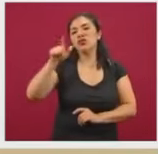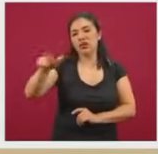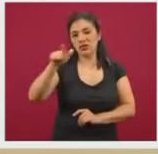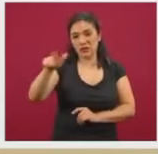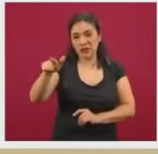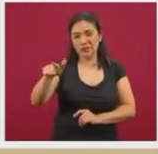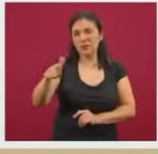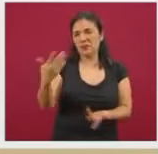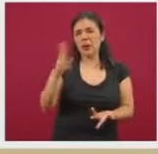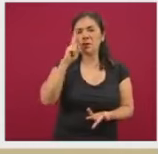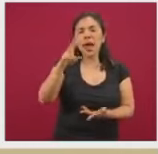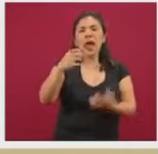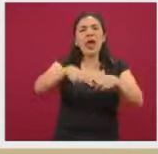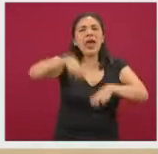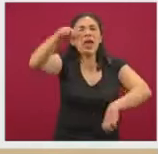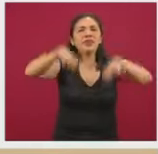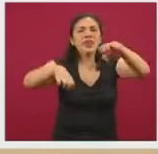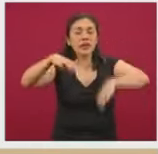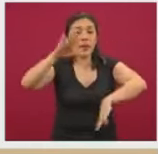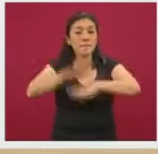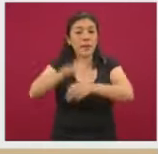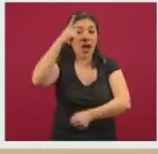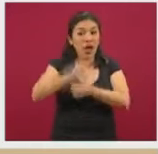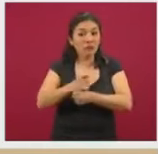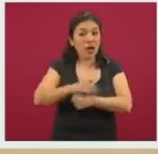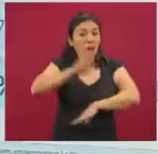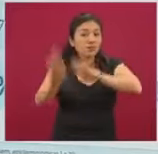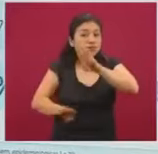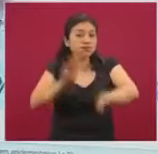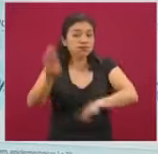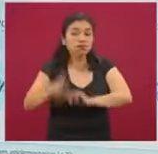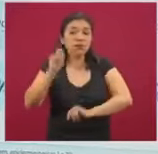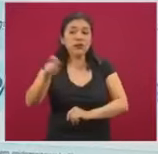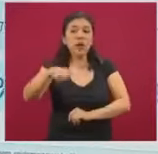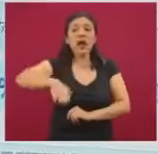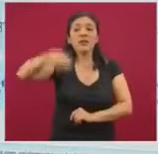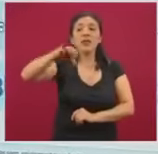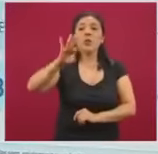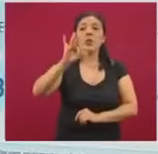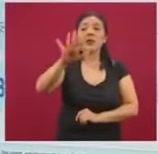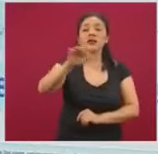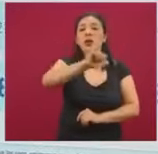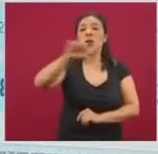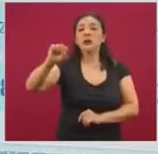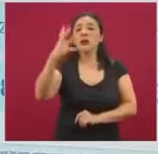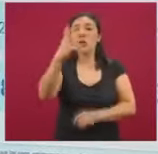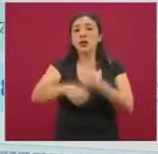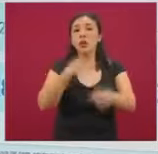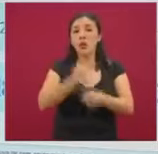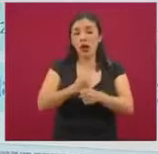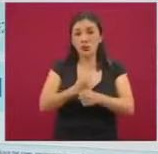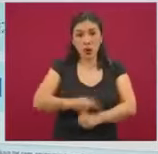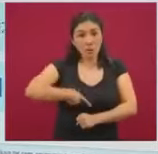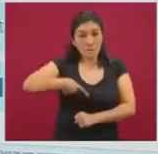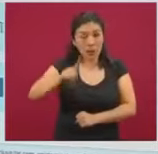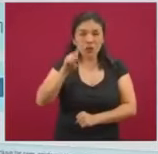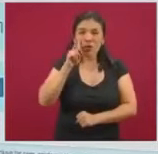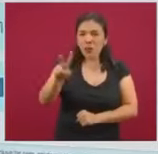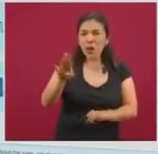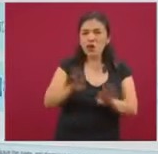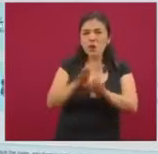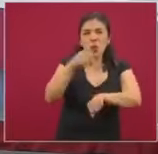63.117. Y cuando lo vemos por grupo de edad, el mayor porcentaje de incremento es en el grupo de 45-64 años, pero no así cuando lo vemos